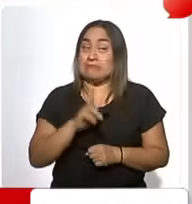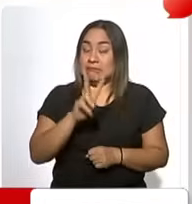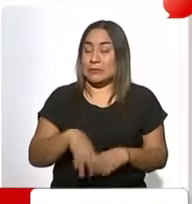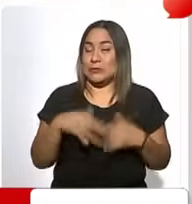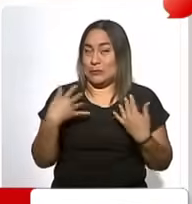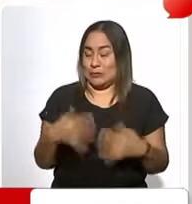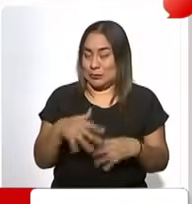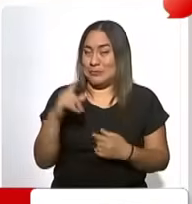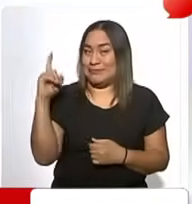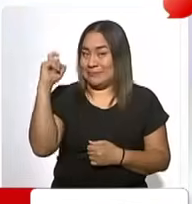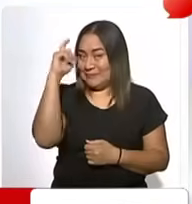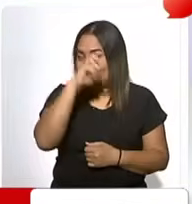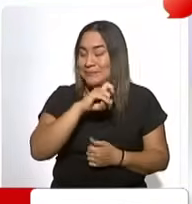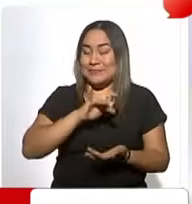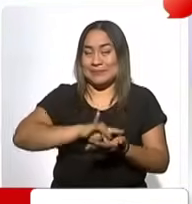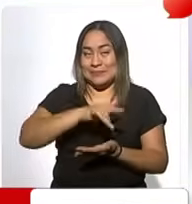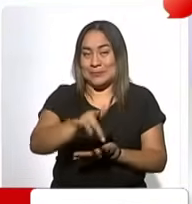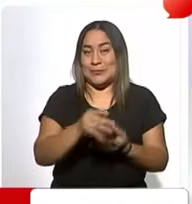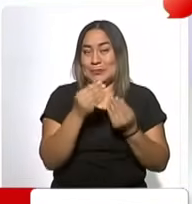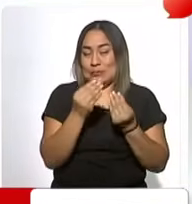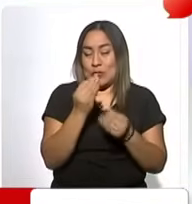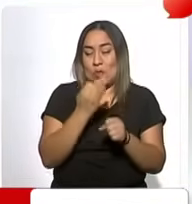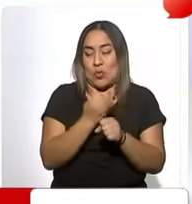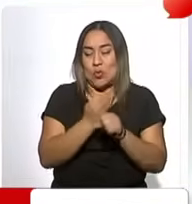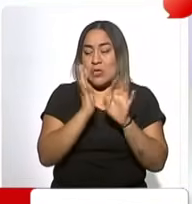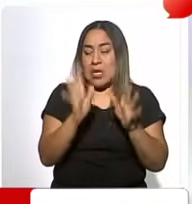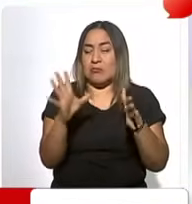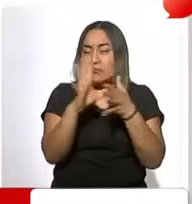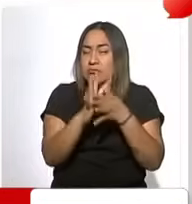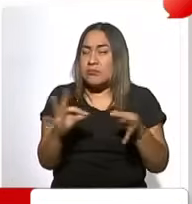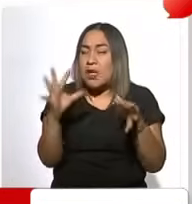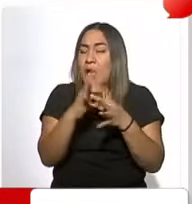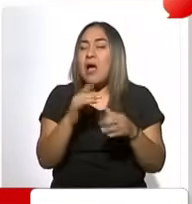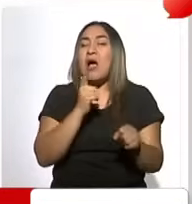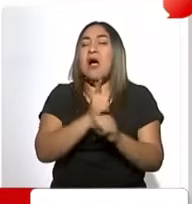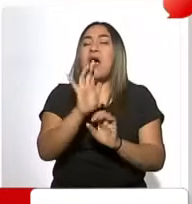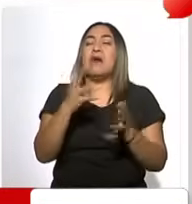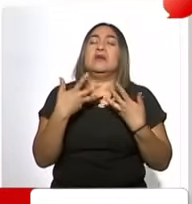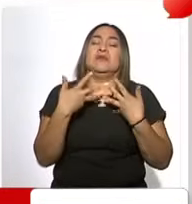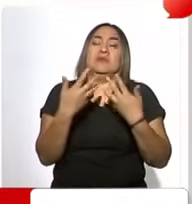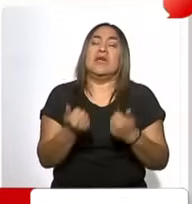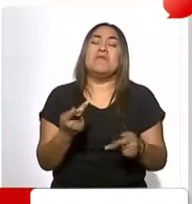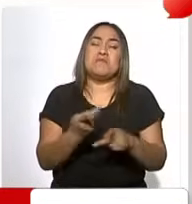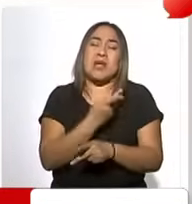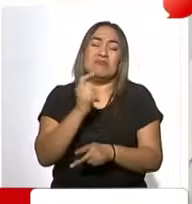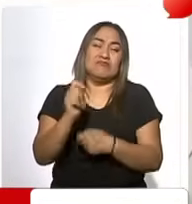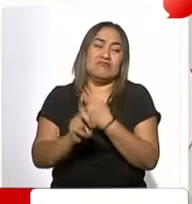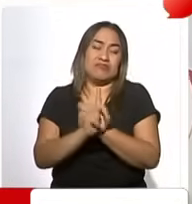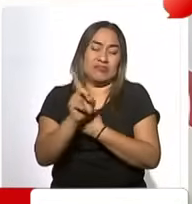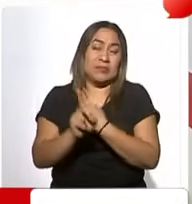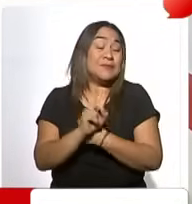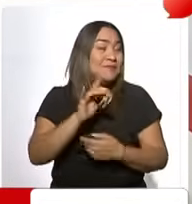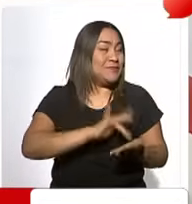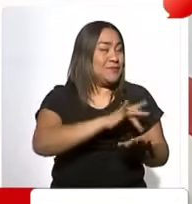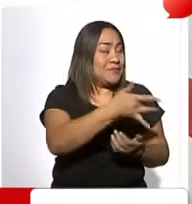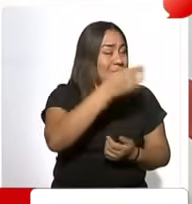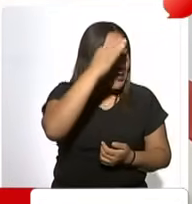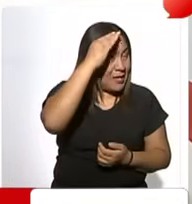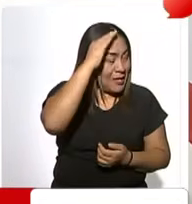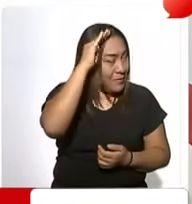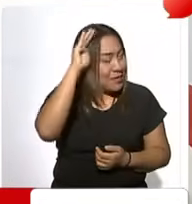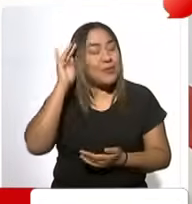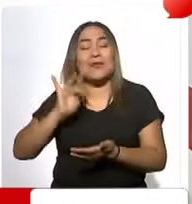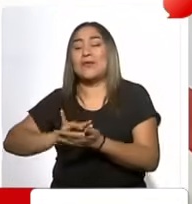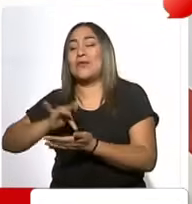rivadia Muchas gracias nos has dado mucha luz para entender un poco más de lo que sucede con este conflicto Muchas gracias Alberto gracias gracias